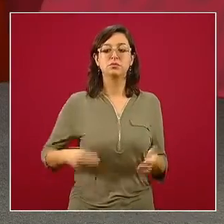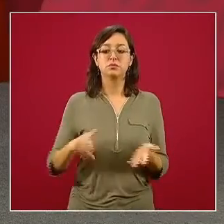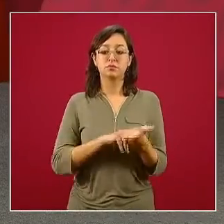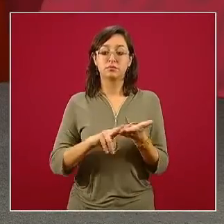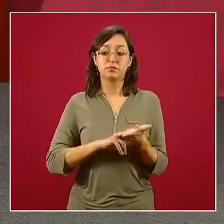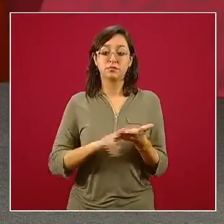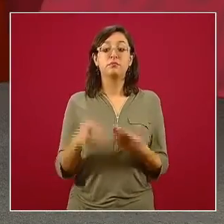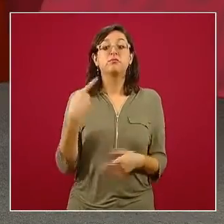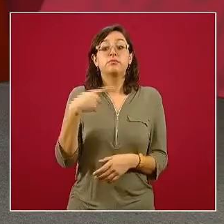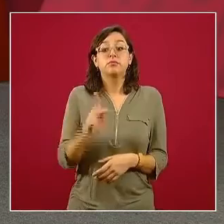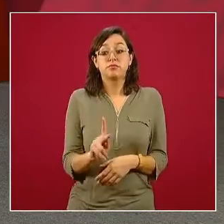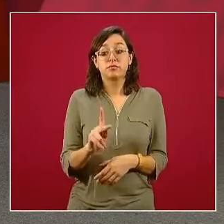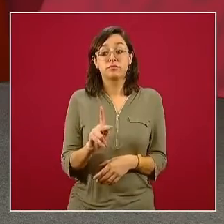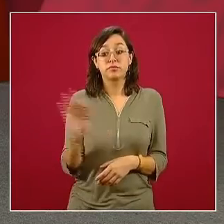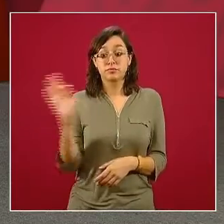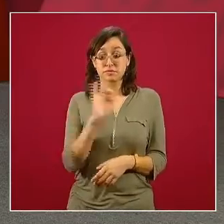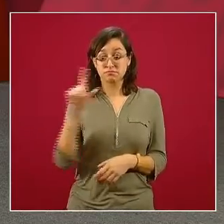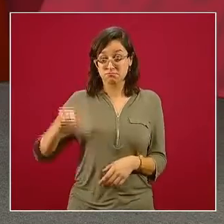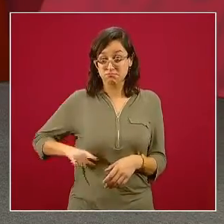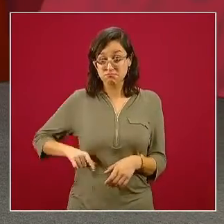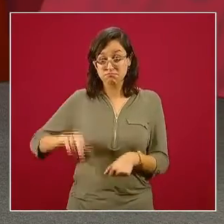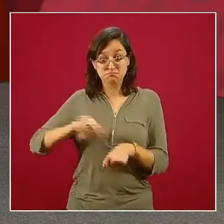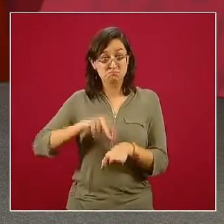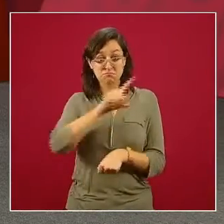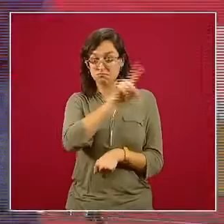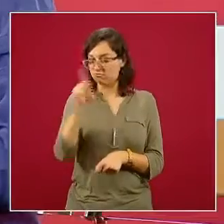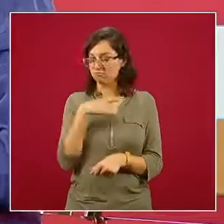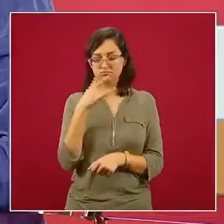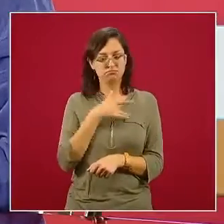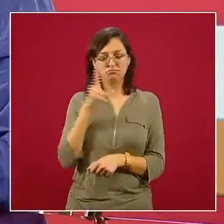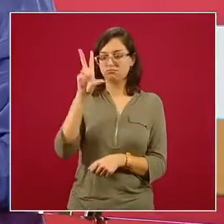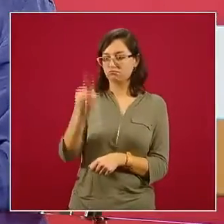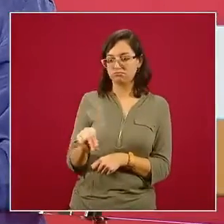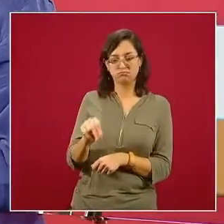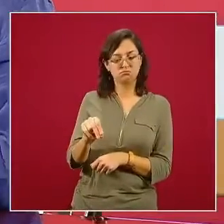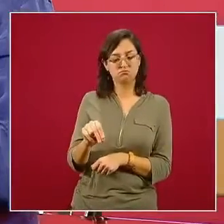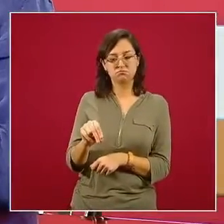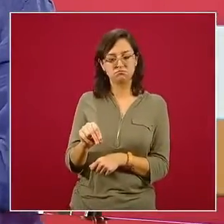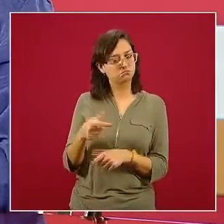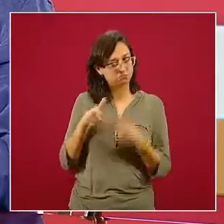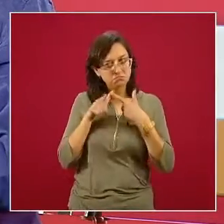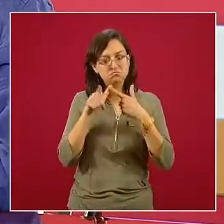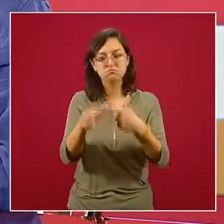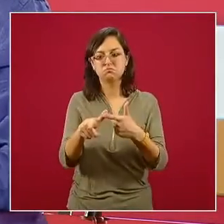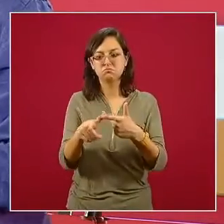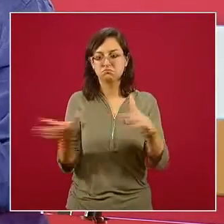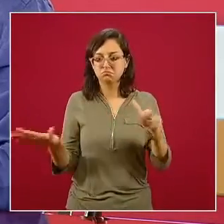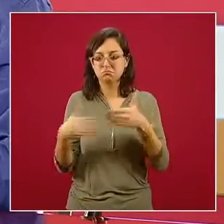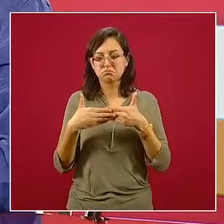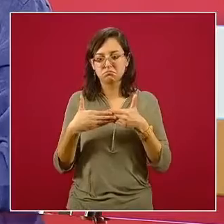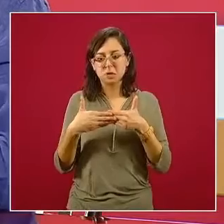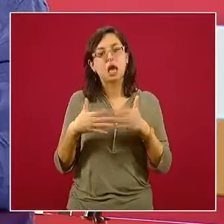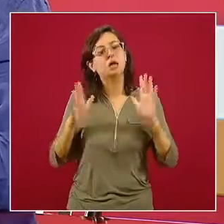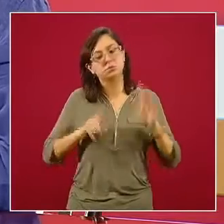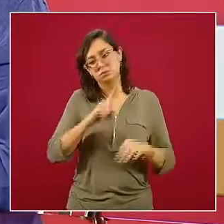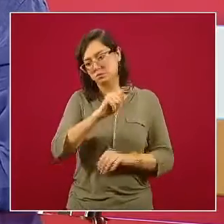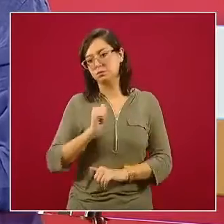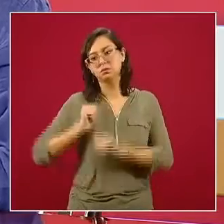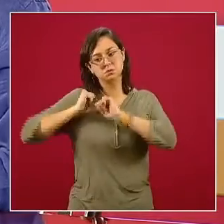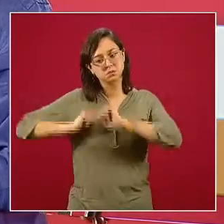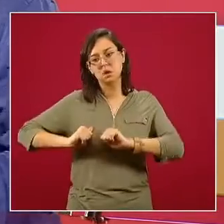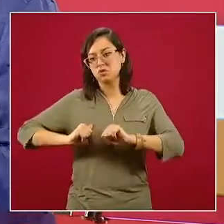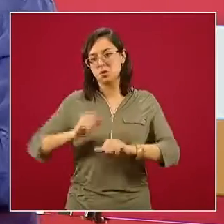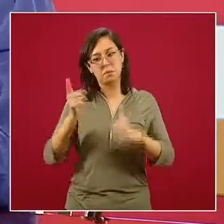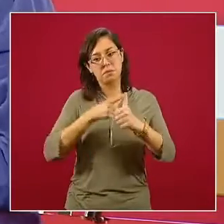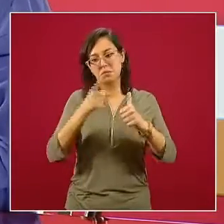queda claro, si ellas y ellos deciden que no, están ejerciendo sus facultades como autoridad sanitaria